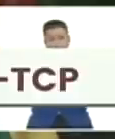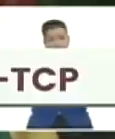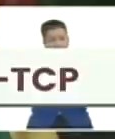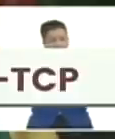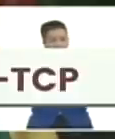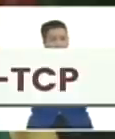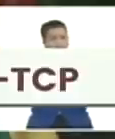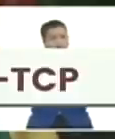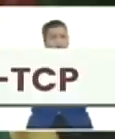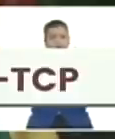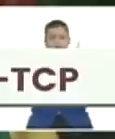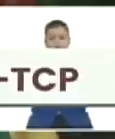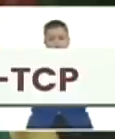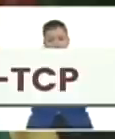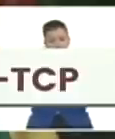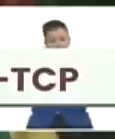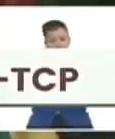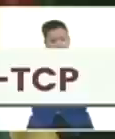y cultural.